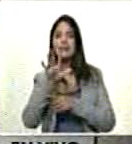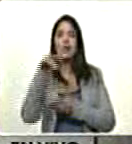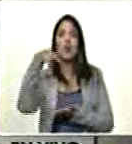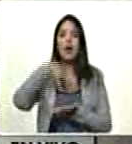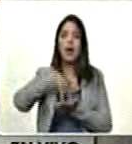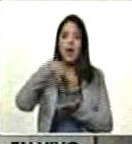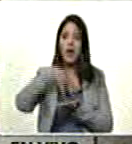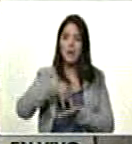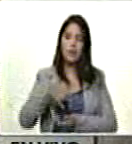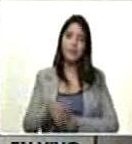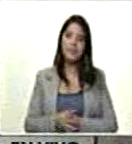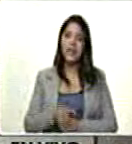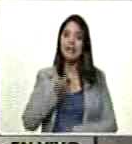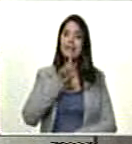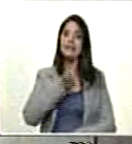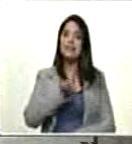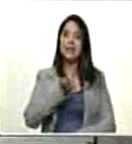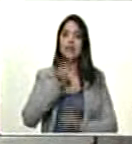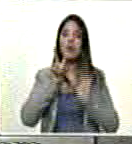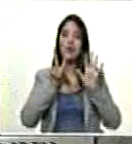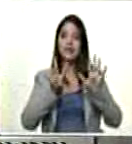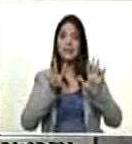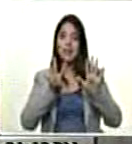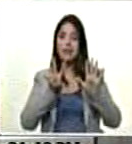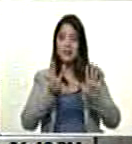Carabobo,